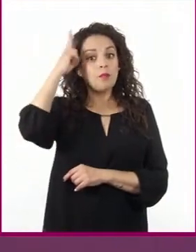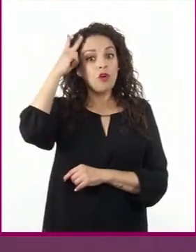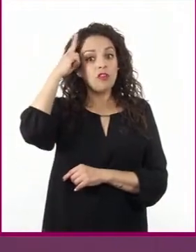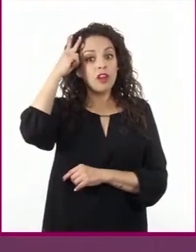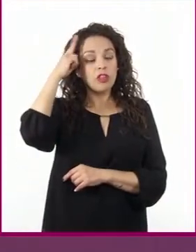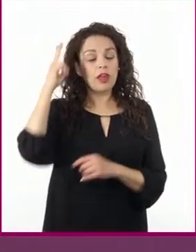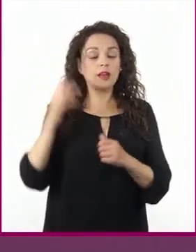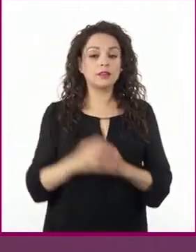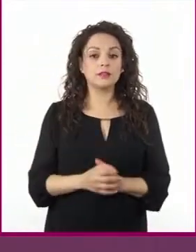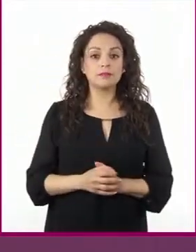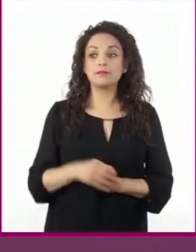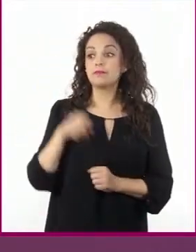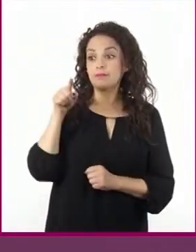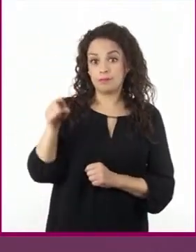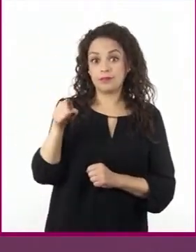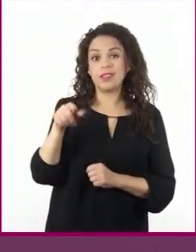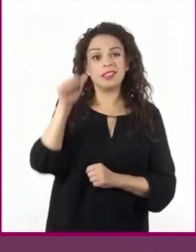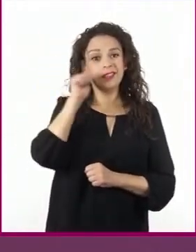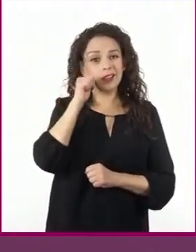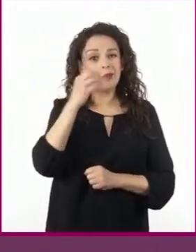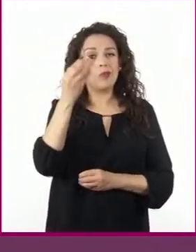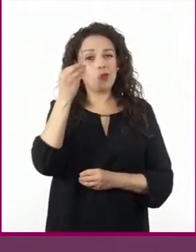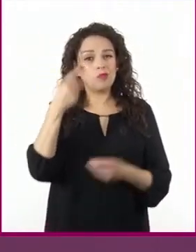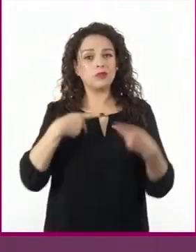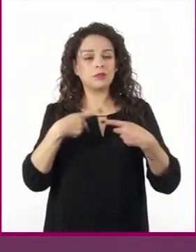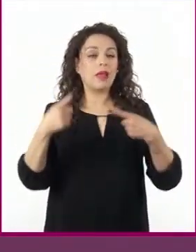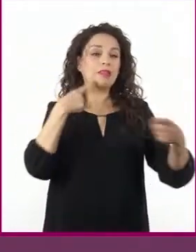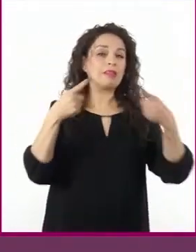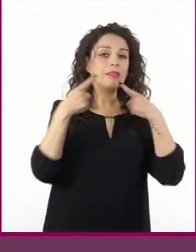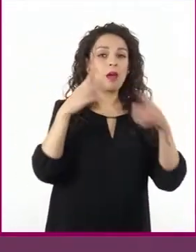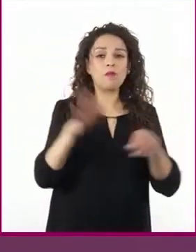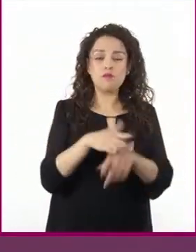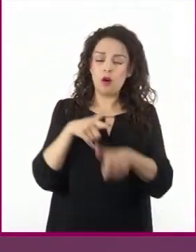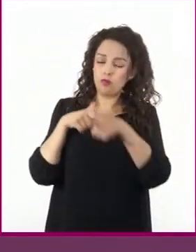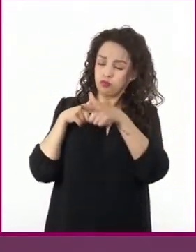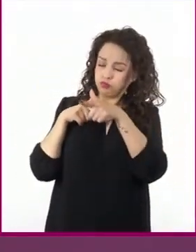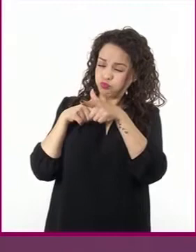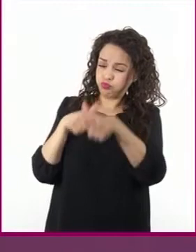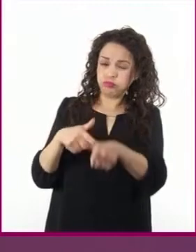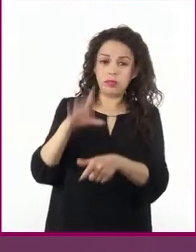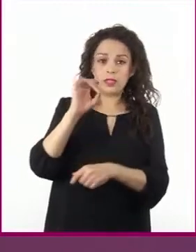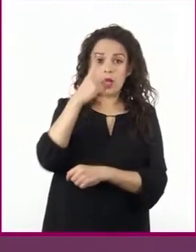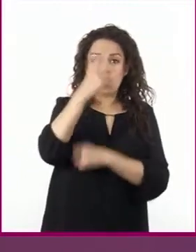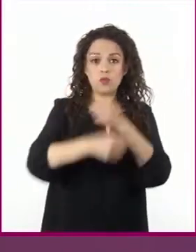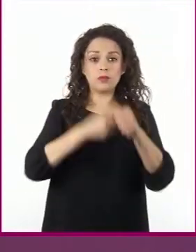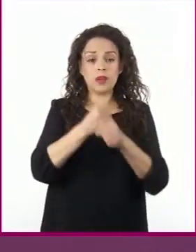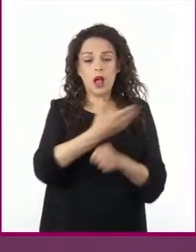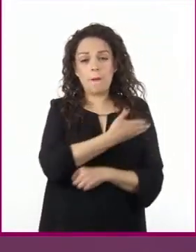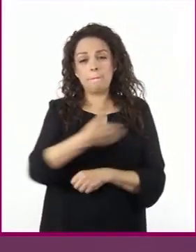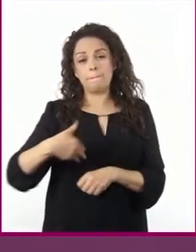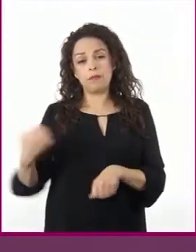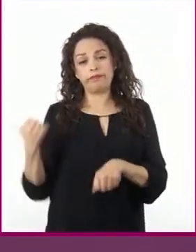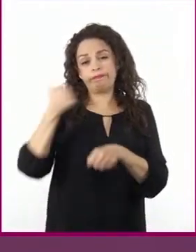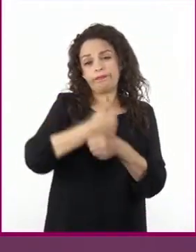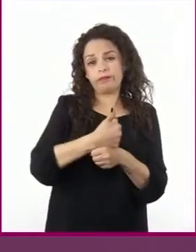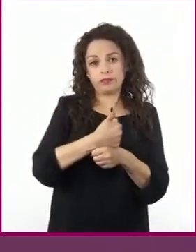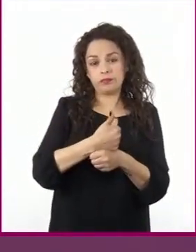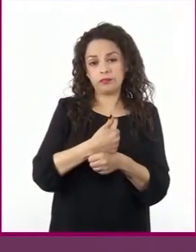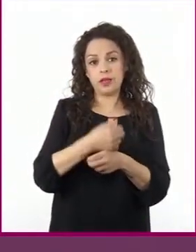quien ha sido objeto de debate por su mandato de 31 años en el poder. con una interrupción